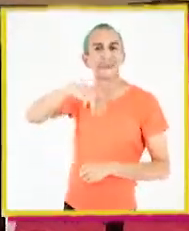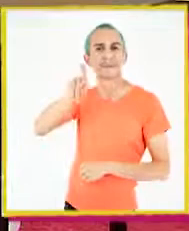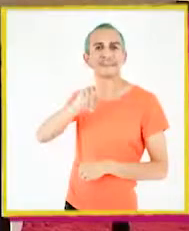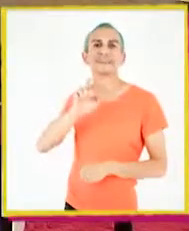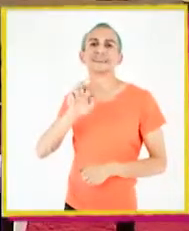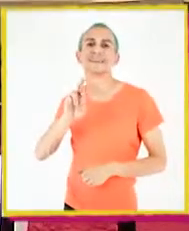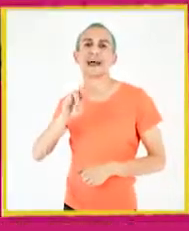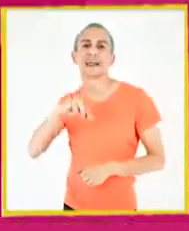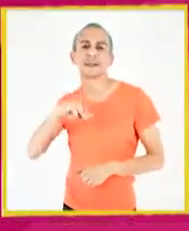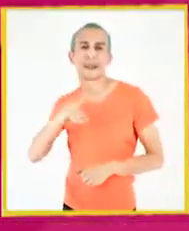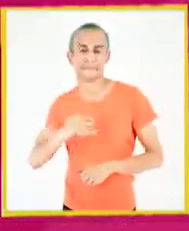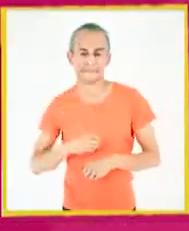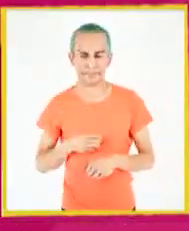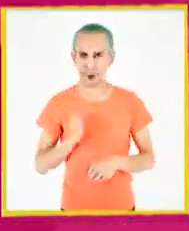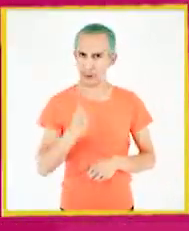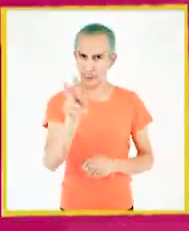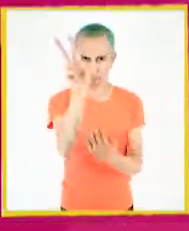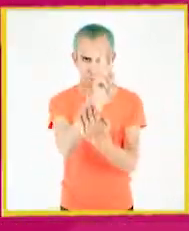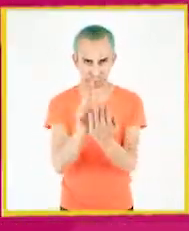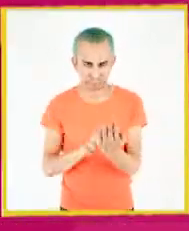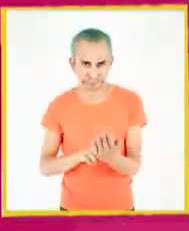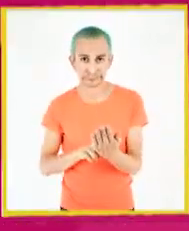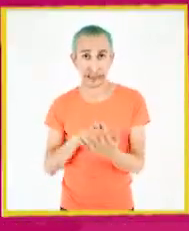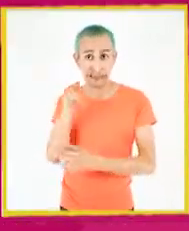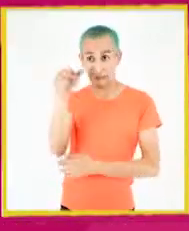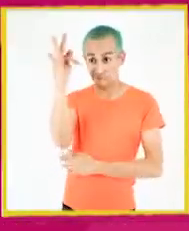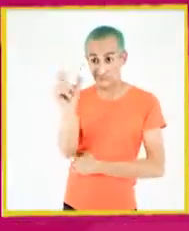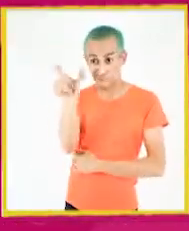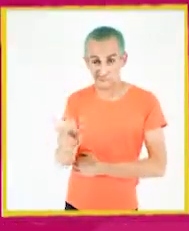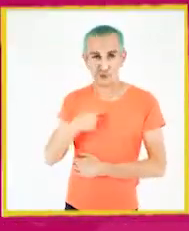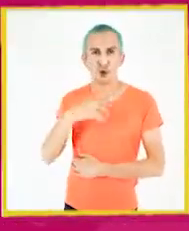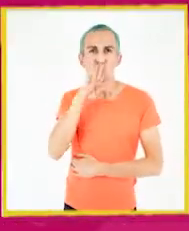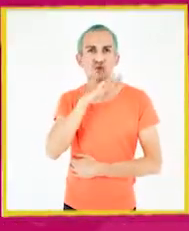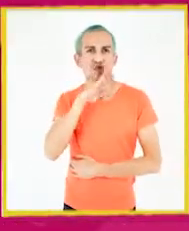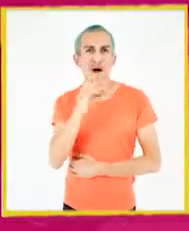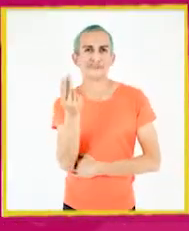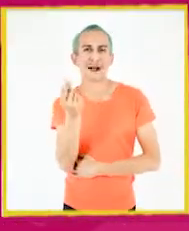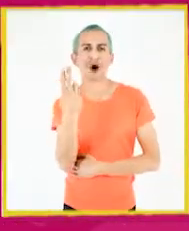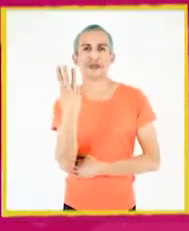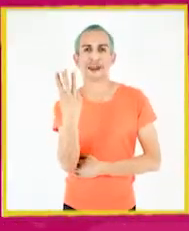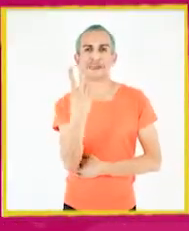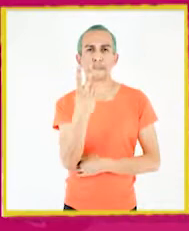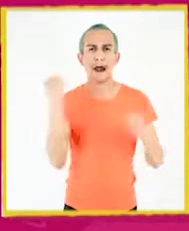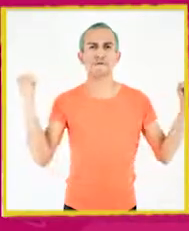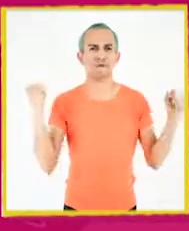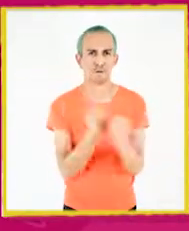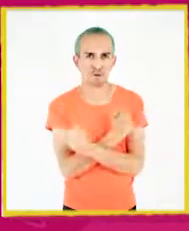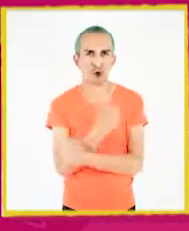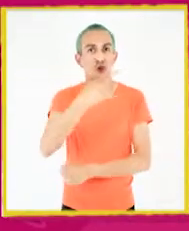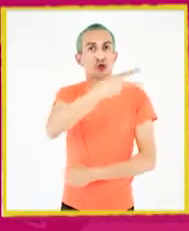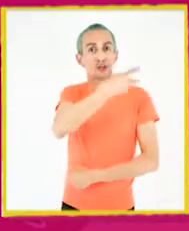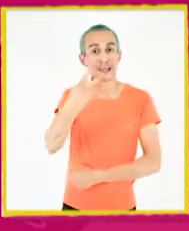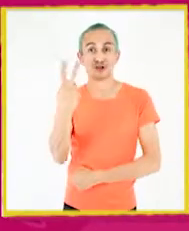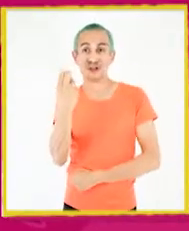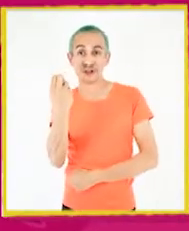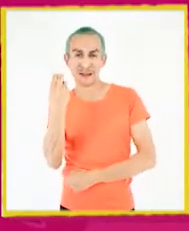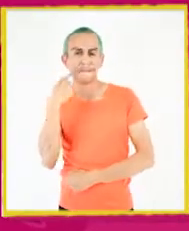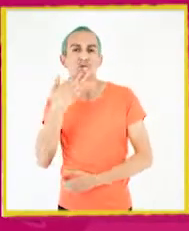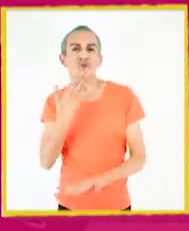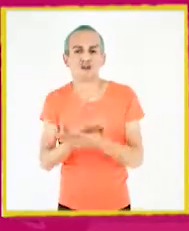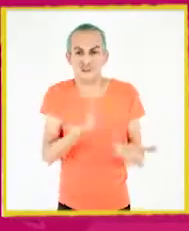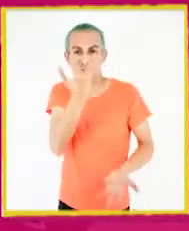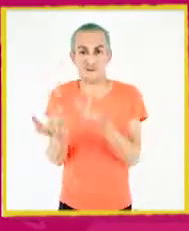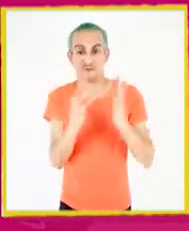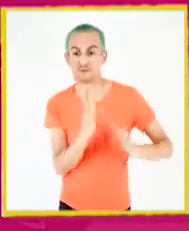Ámsterdam. Sigamos leyendo. Fahrenheit usó el valor 32 para la congelación y 212